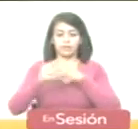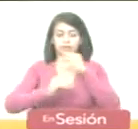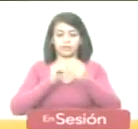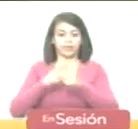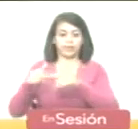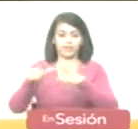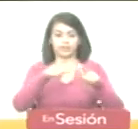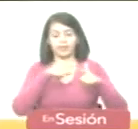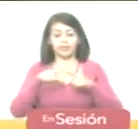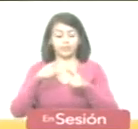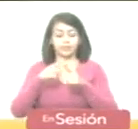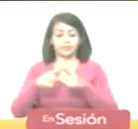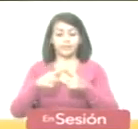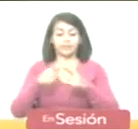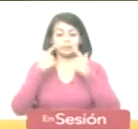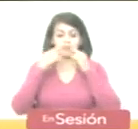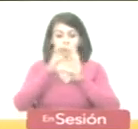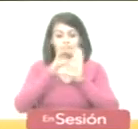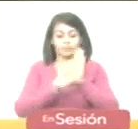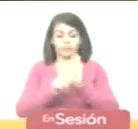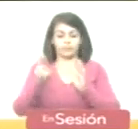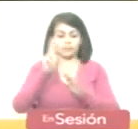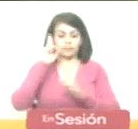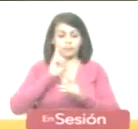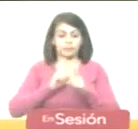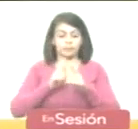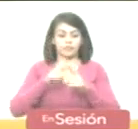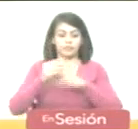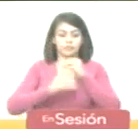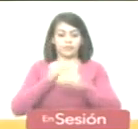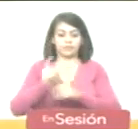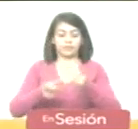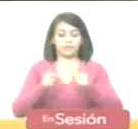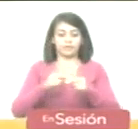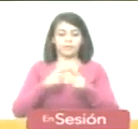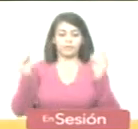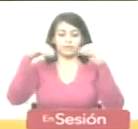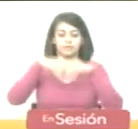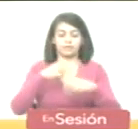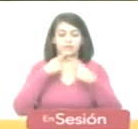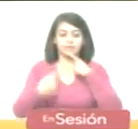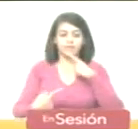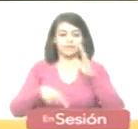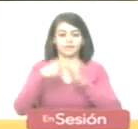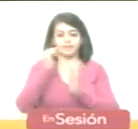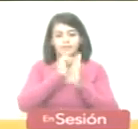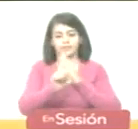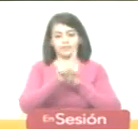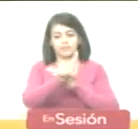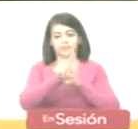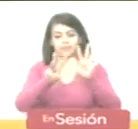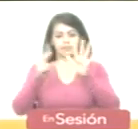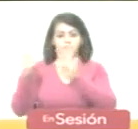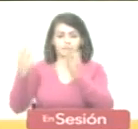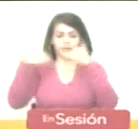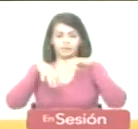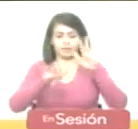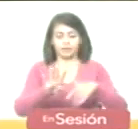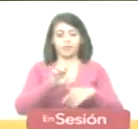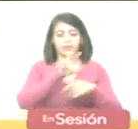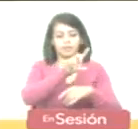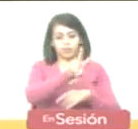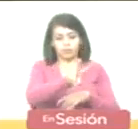plenipotenciario de la República Bolivariana de Venezuela ante el Estado de Qatar, de conformidad con lo previsto en los artículos 187, numeral